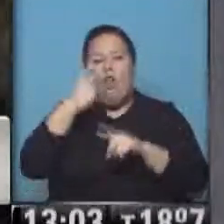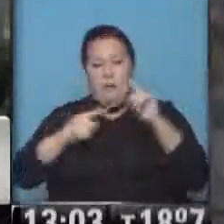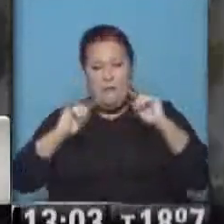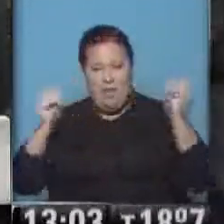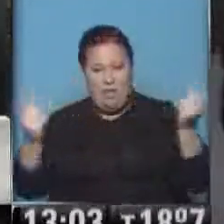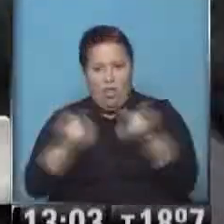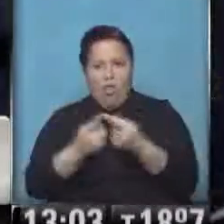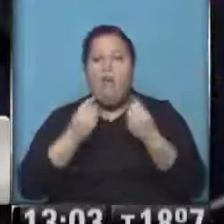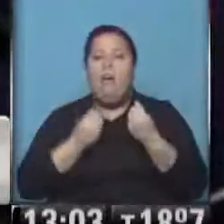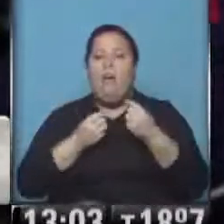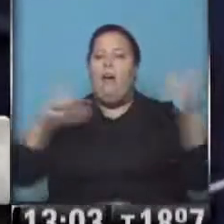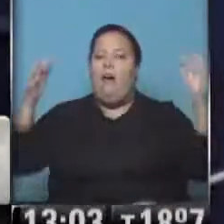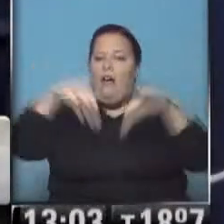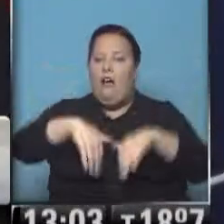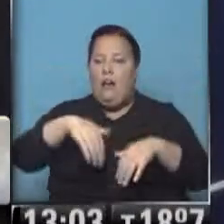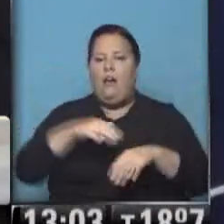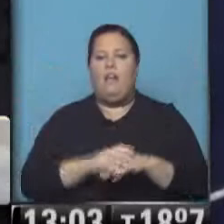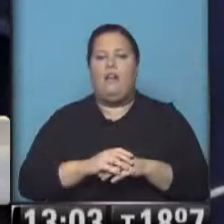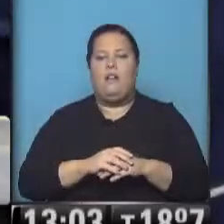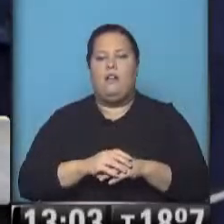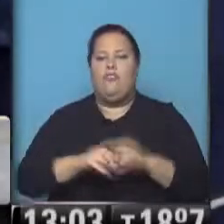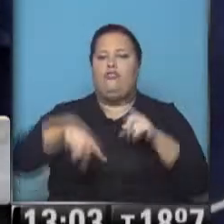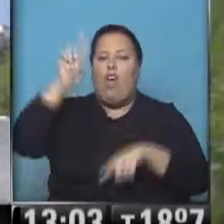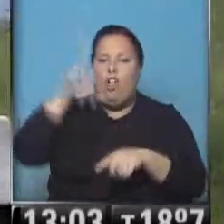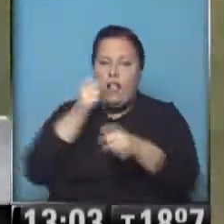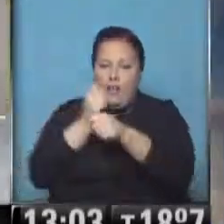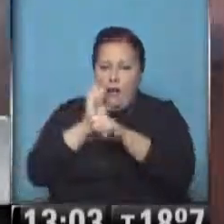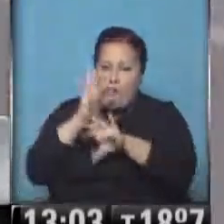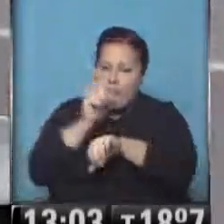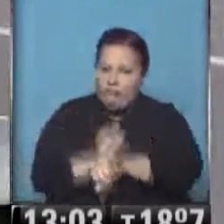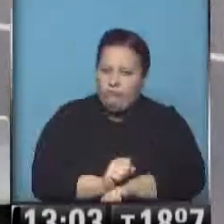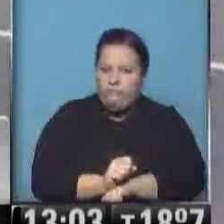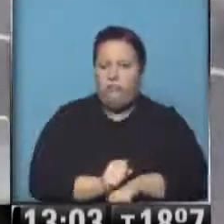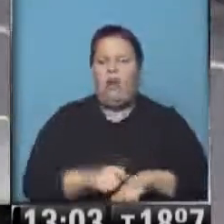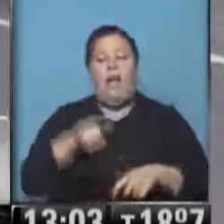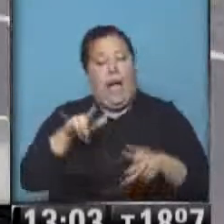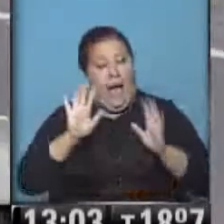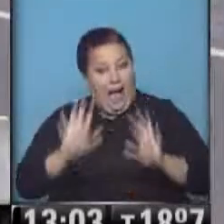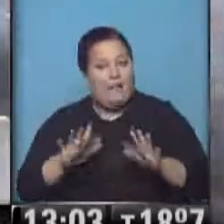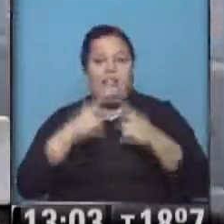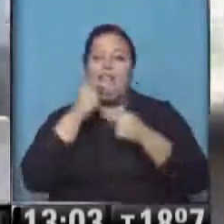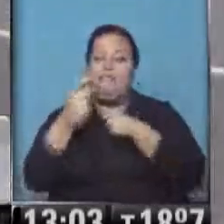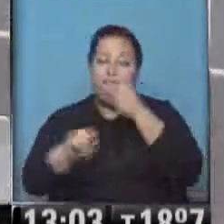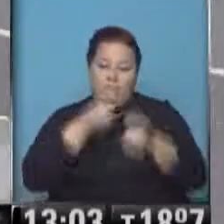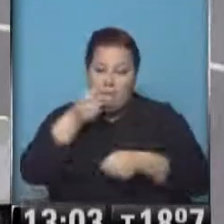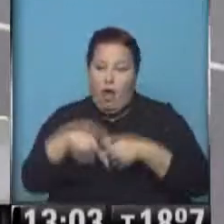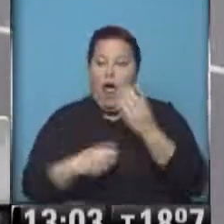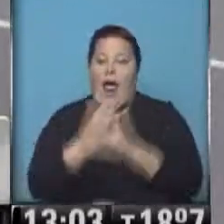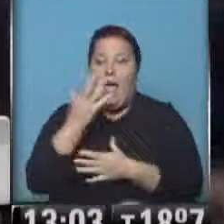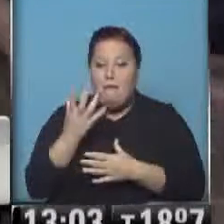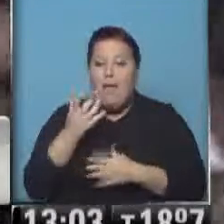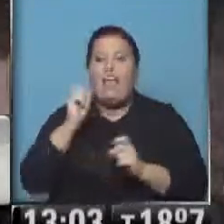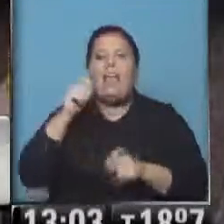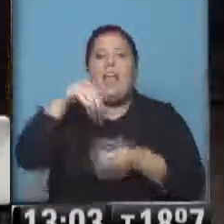3,5 por 2,5, donde los tienen encerrados durante su jornada laboral. De esta manera, hacían declaraciones durante esta mañana